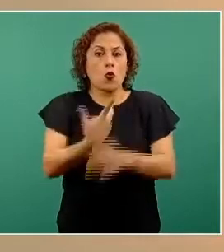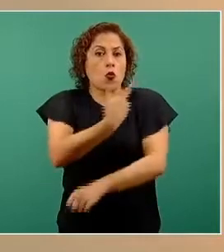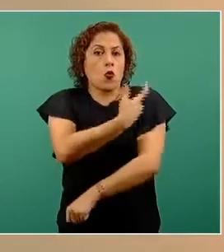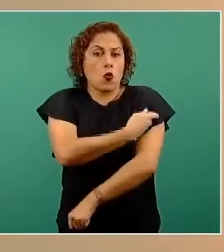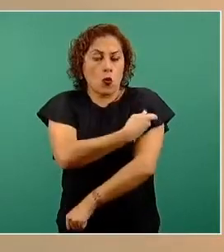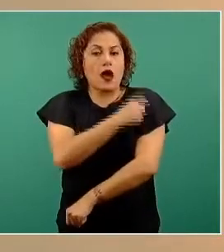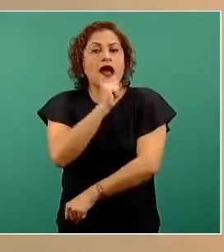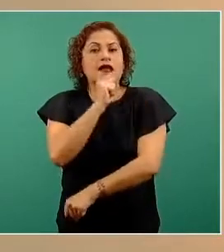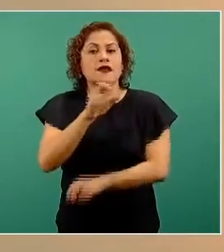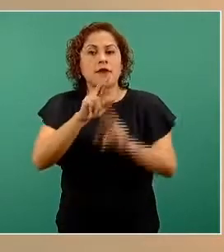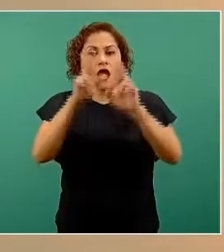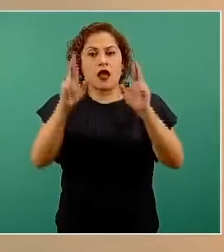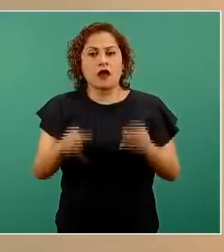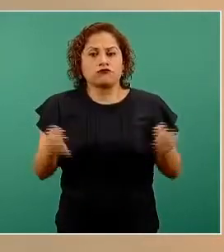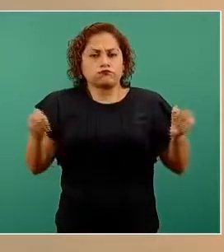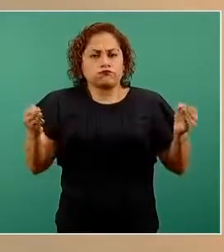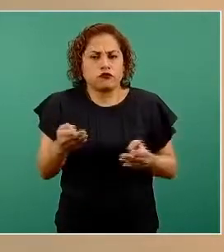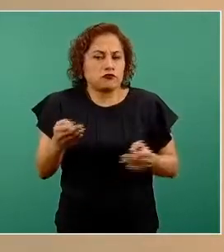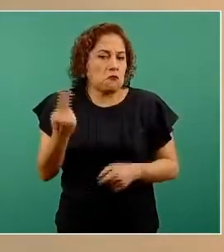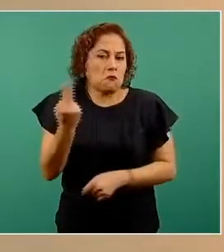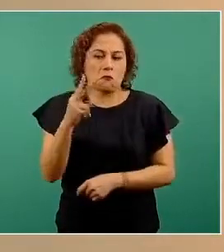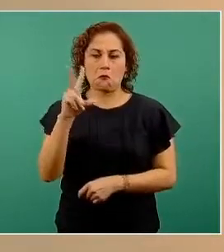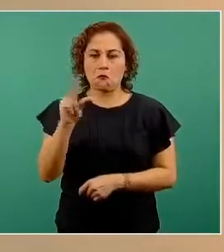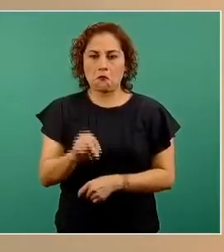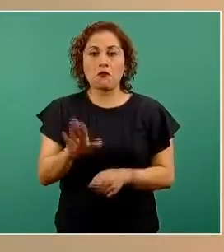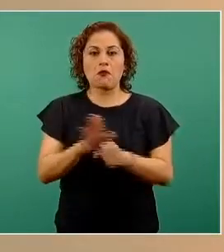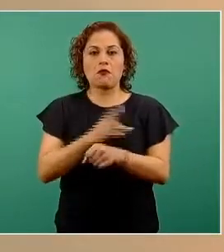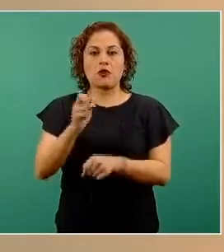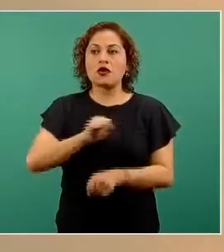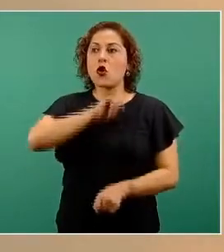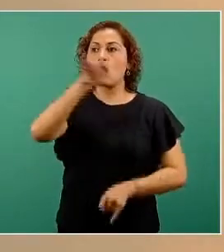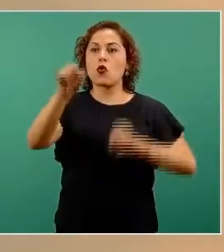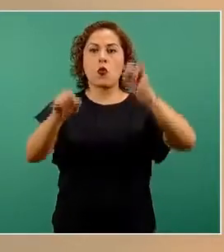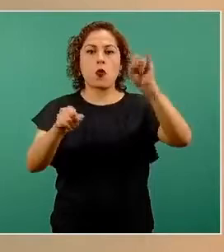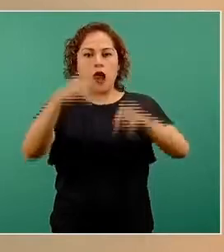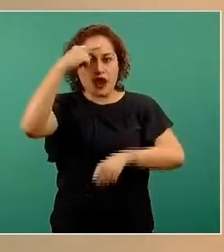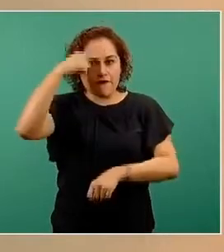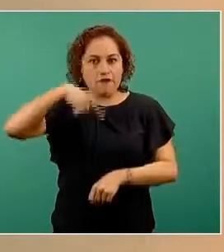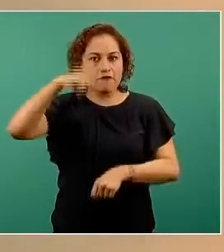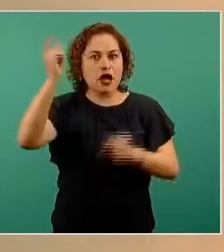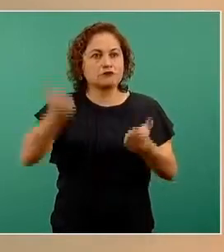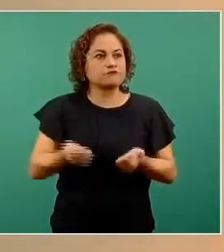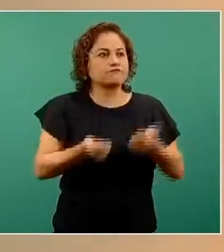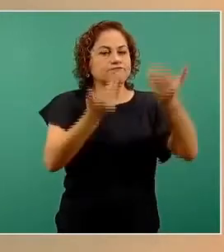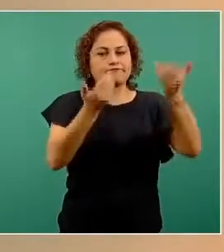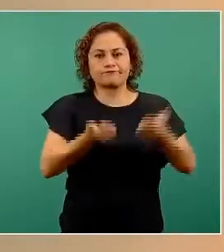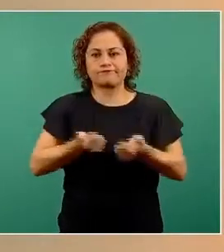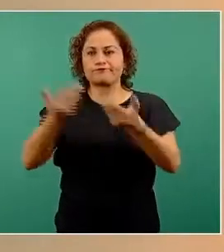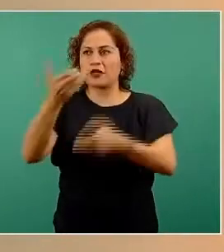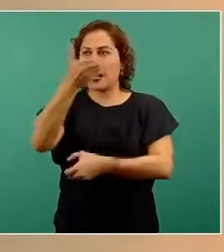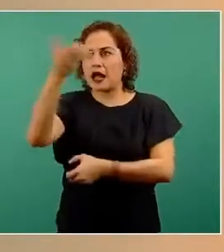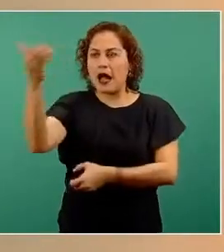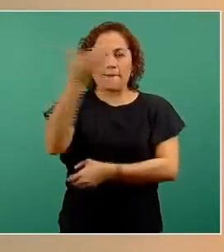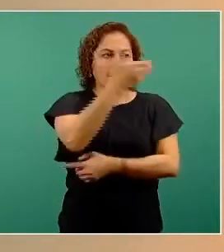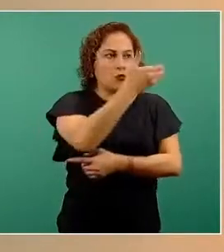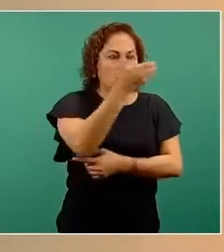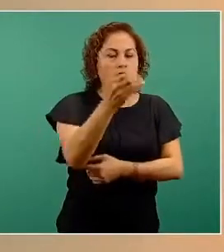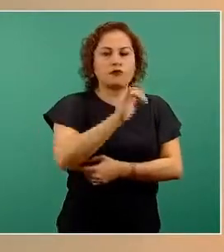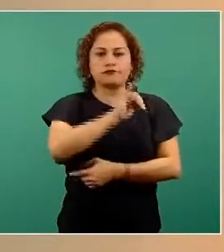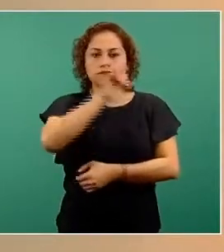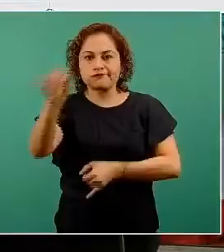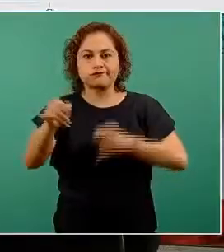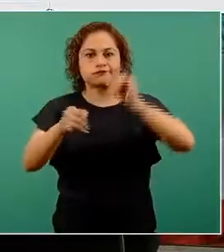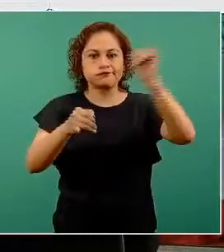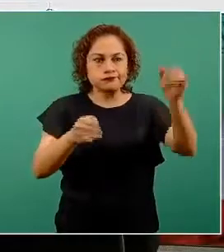nos permite llegar más fácilmente a las zonas apartadas, las zonas rurales, porque una vez que se hace el